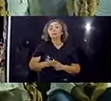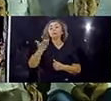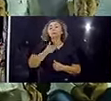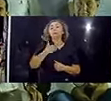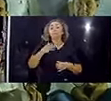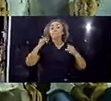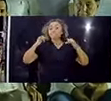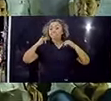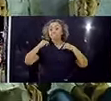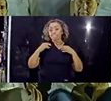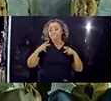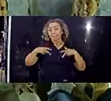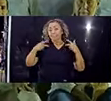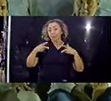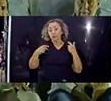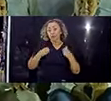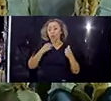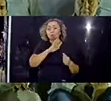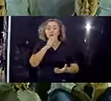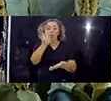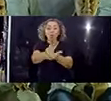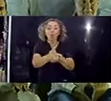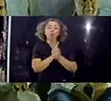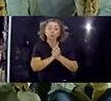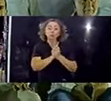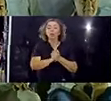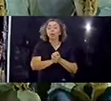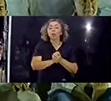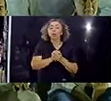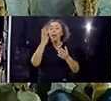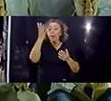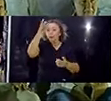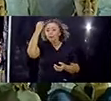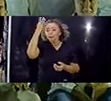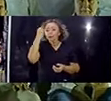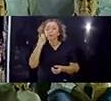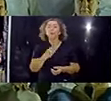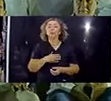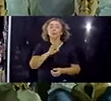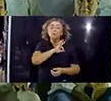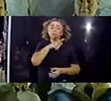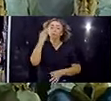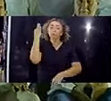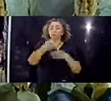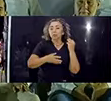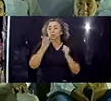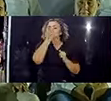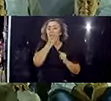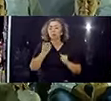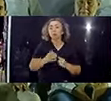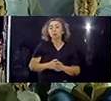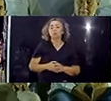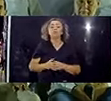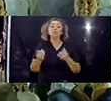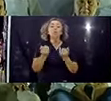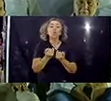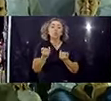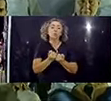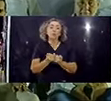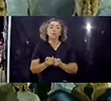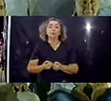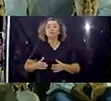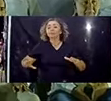ayuden a terminar la escuela y además actividades artísticas para aprender guitarra